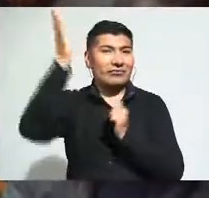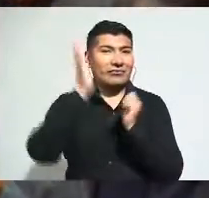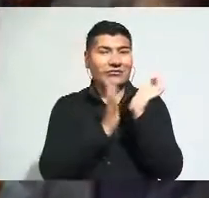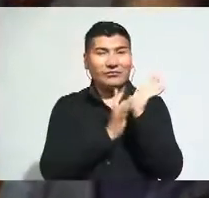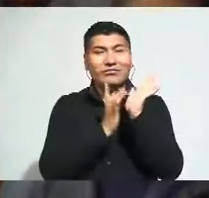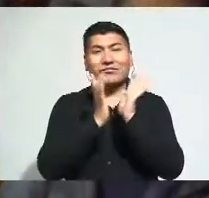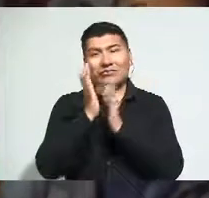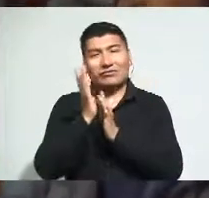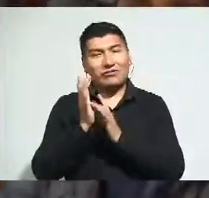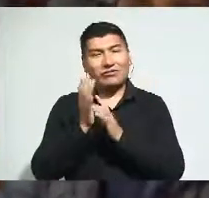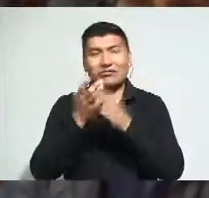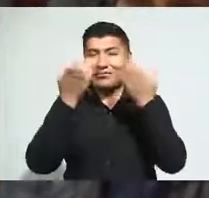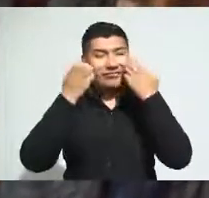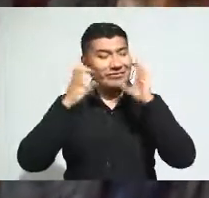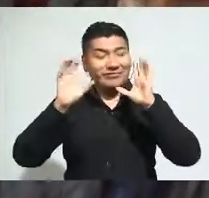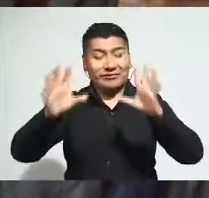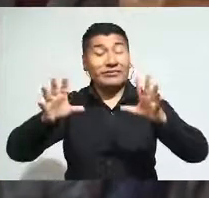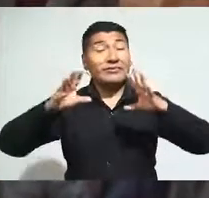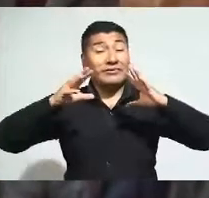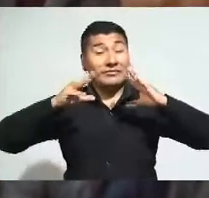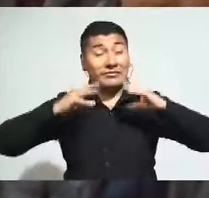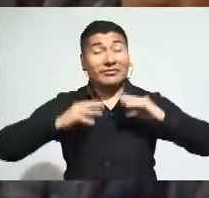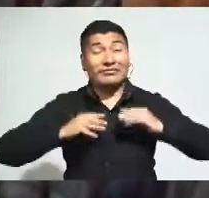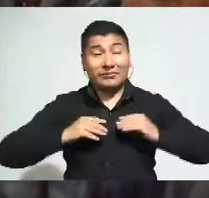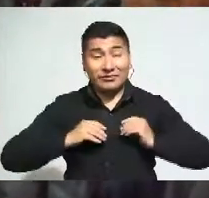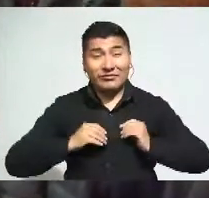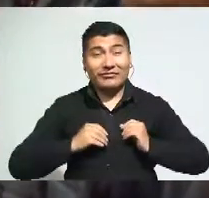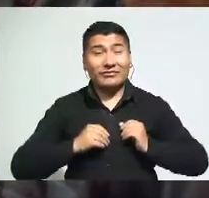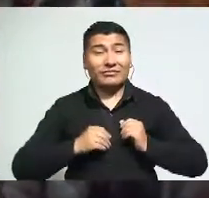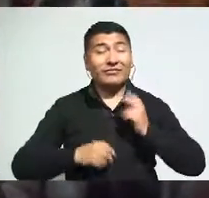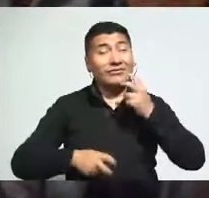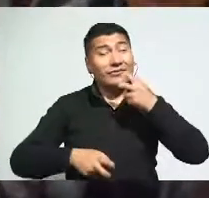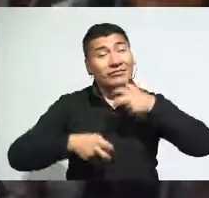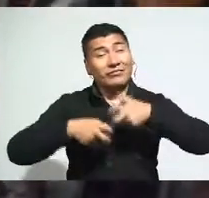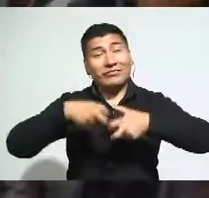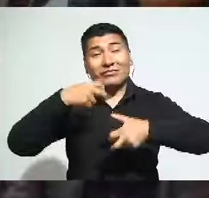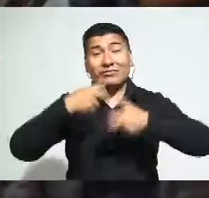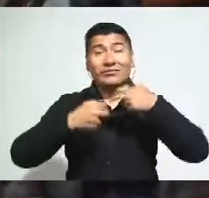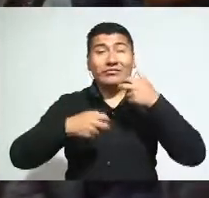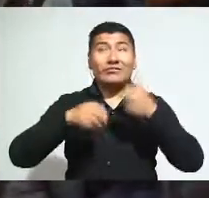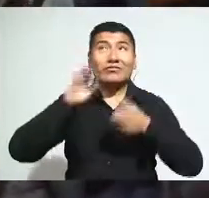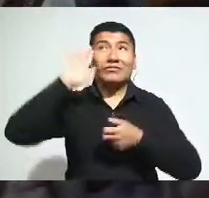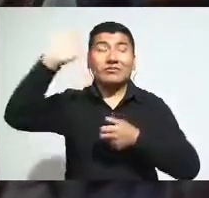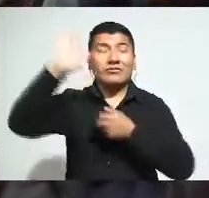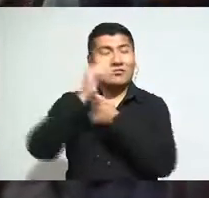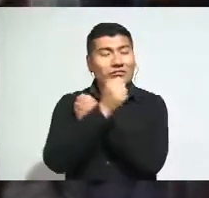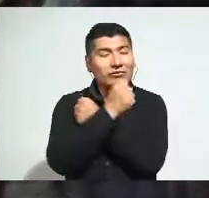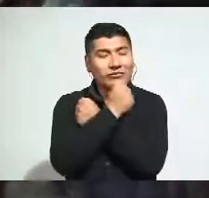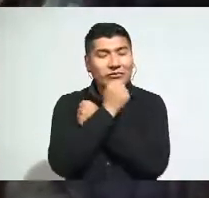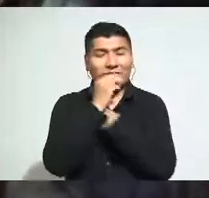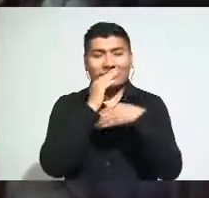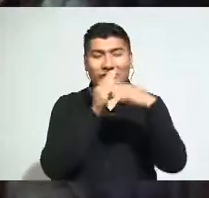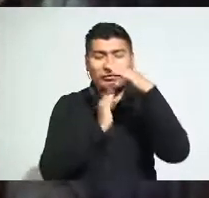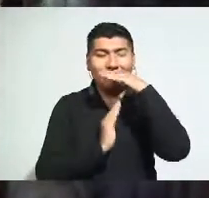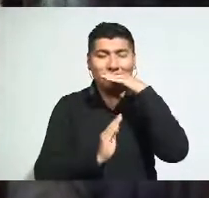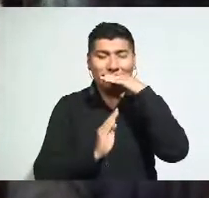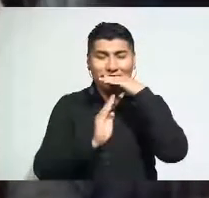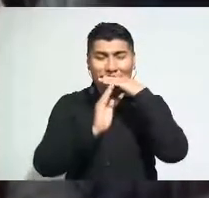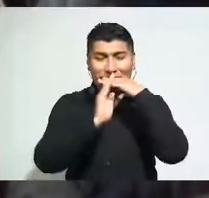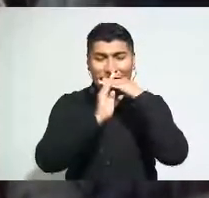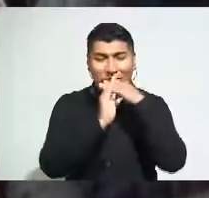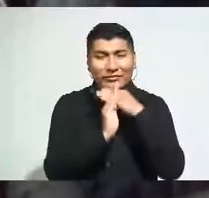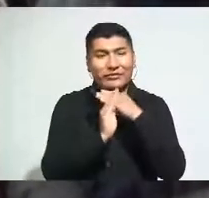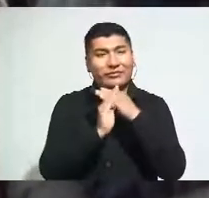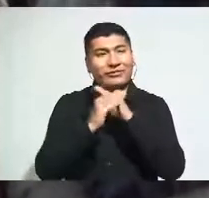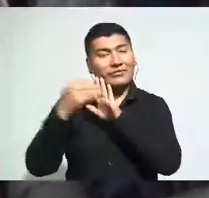de no aceptar totalmente el escándalo de su amor humilde incomoda